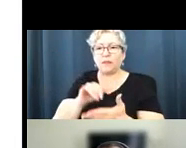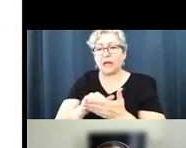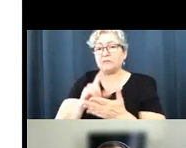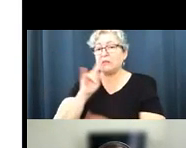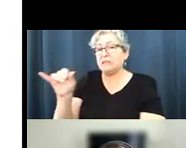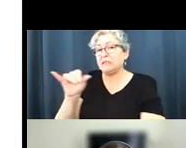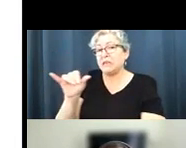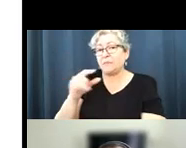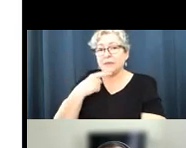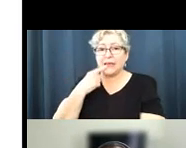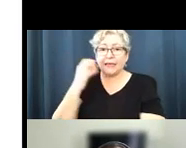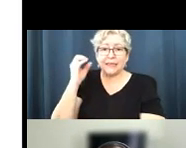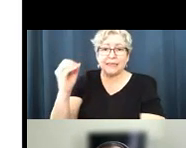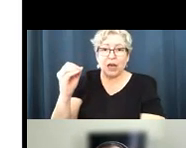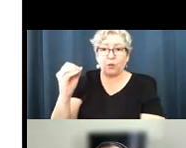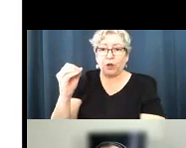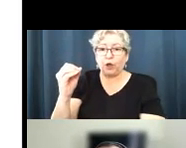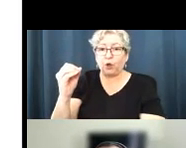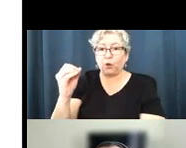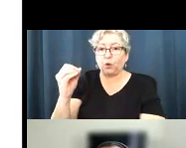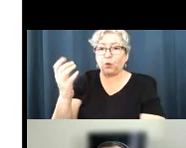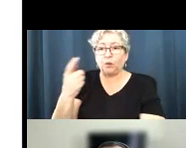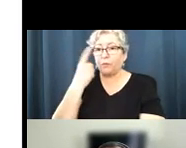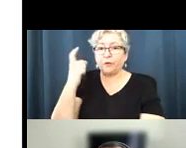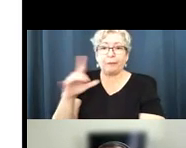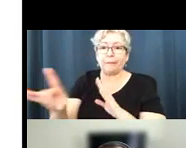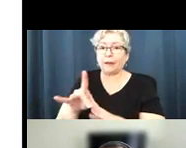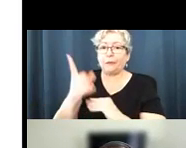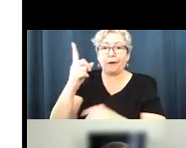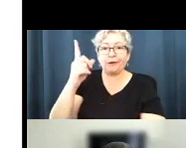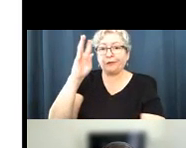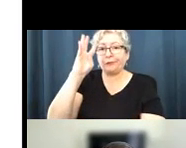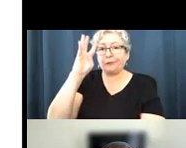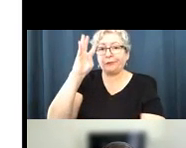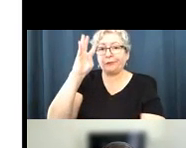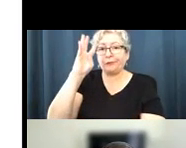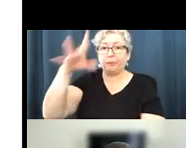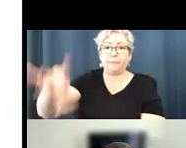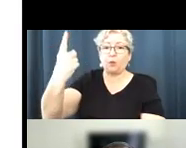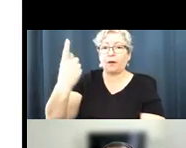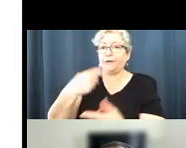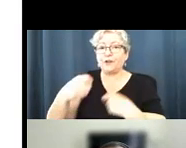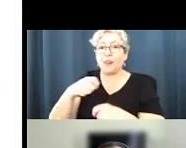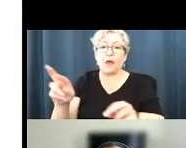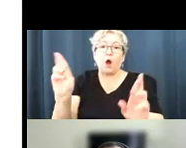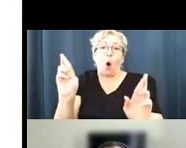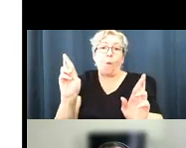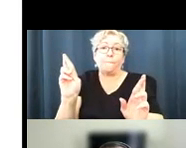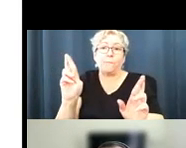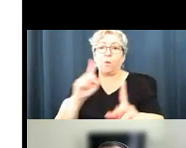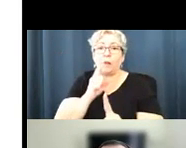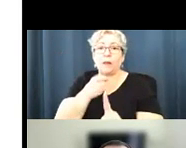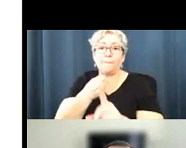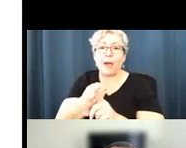y el resultado fue que tenía como 400,000 problemas de accesibilidad. Puede ser cualquiera, puede sacar el primero y solamente